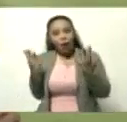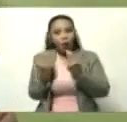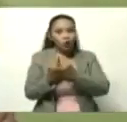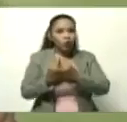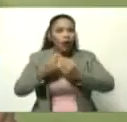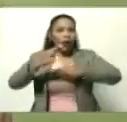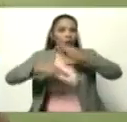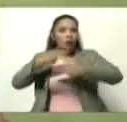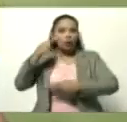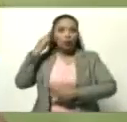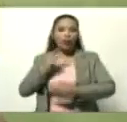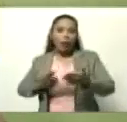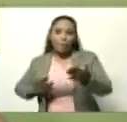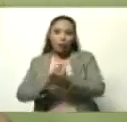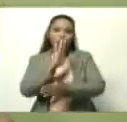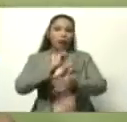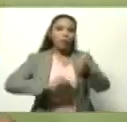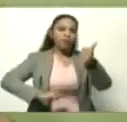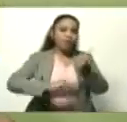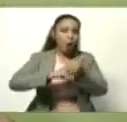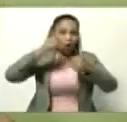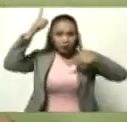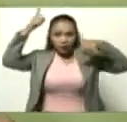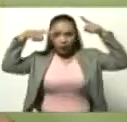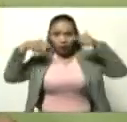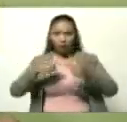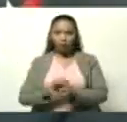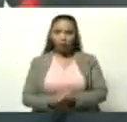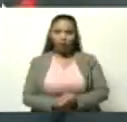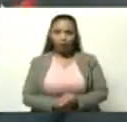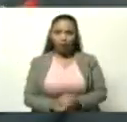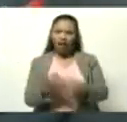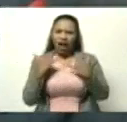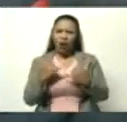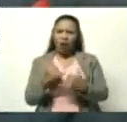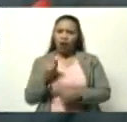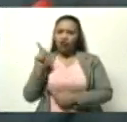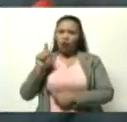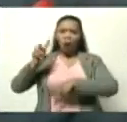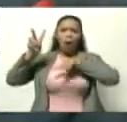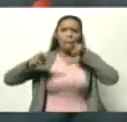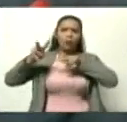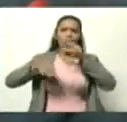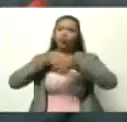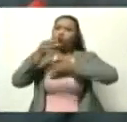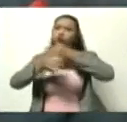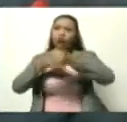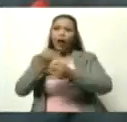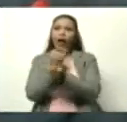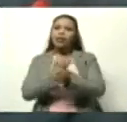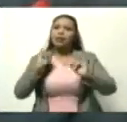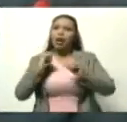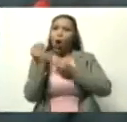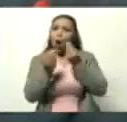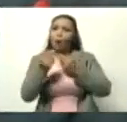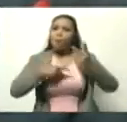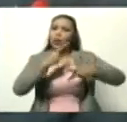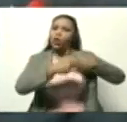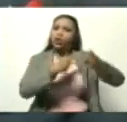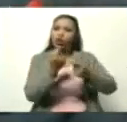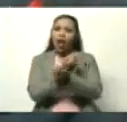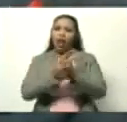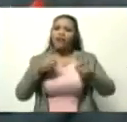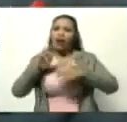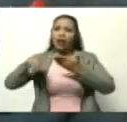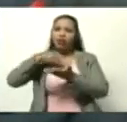bolivariana impulsada por el comandante chávez en cuanto a su ponencia la independencia como proceso de liberación nacional